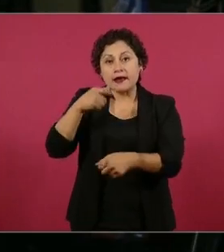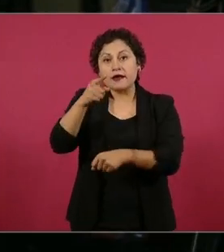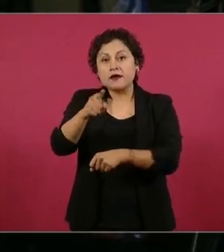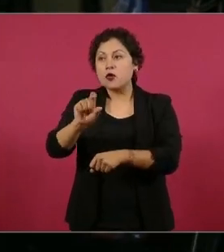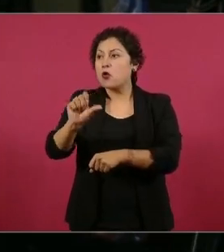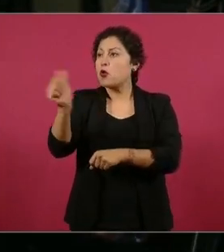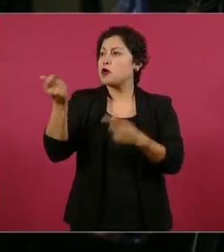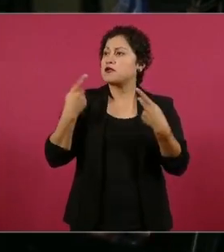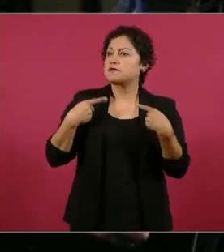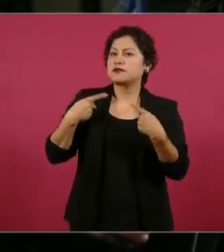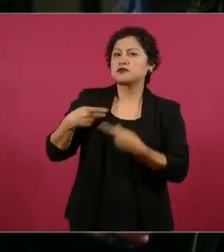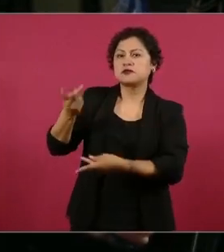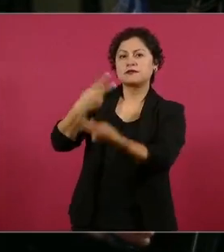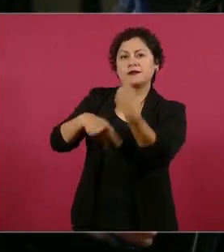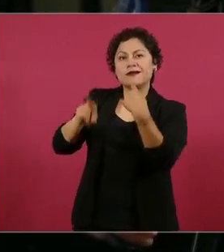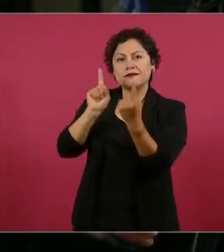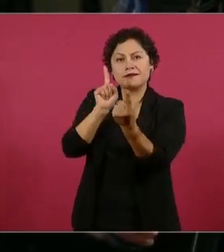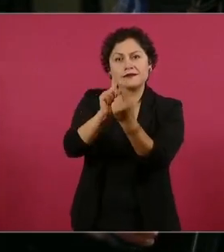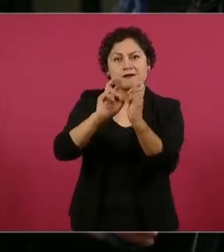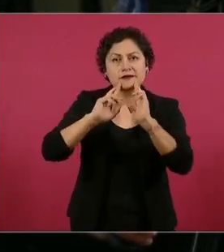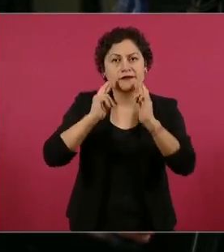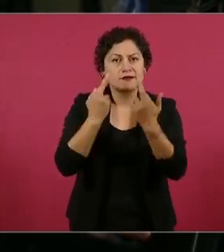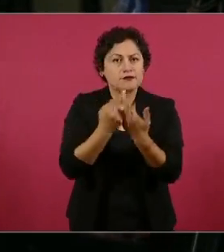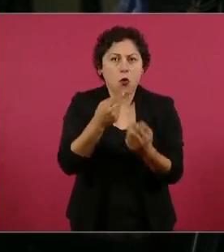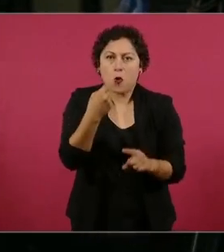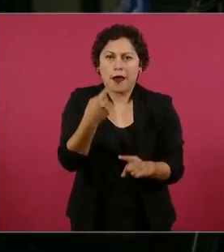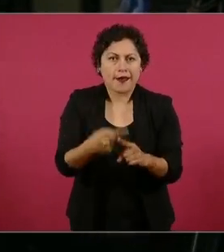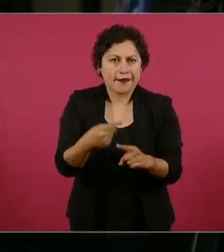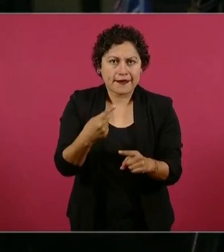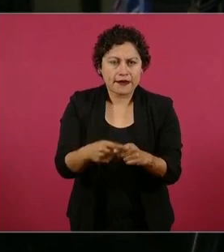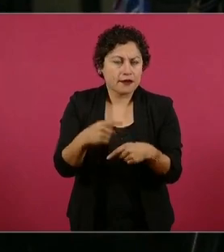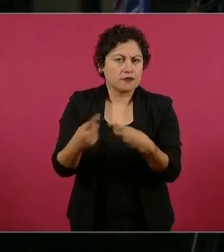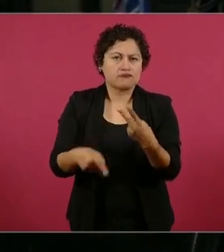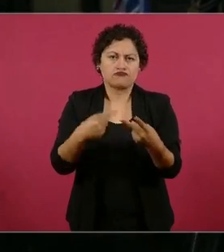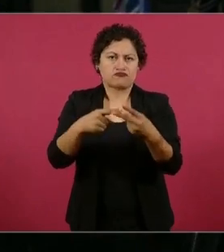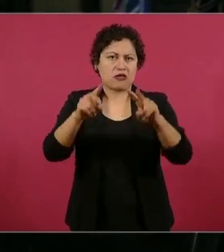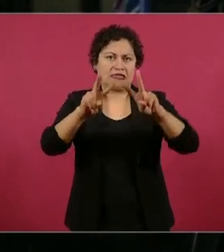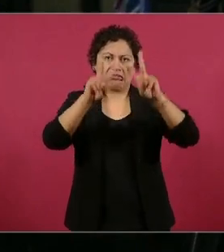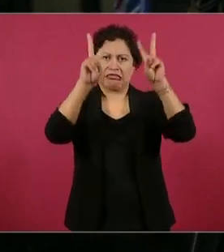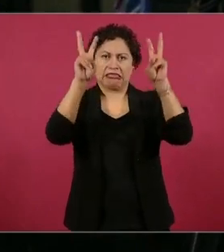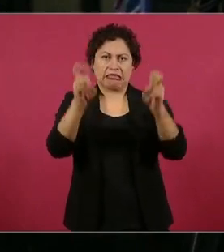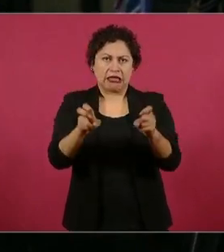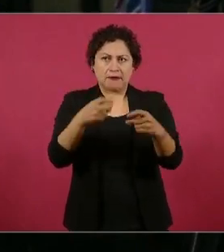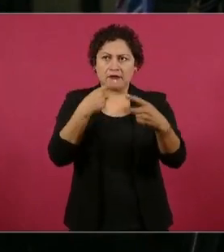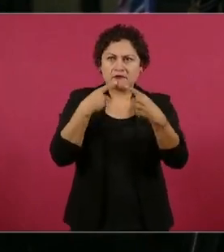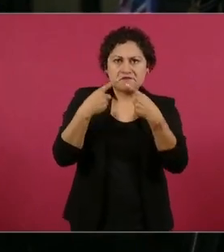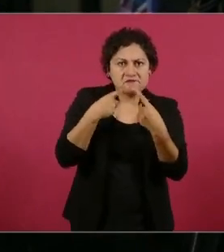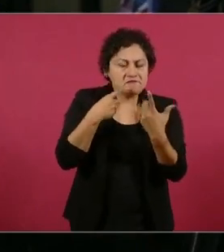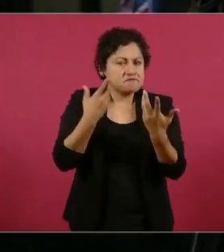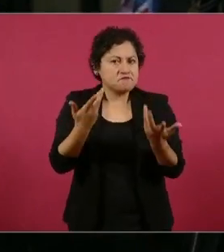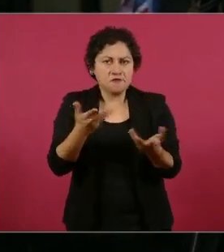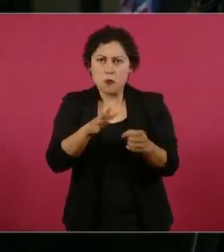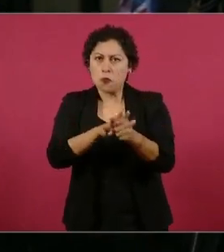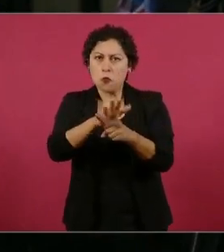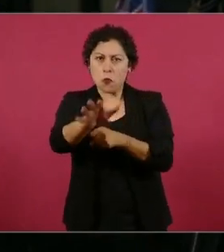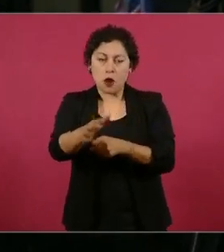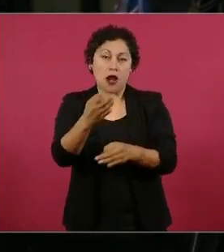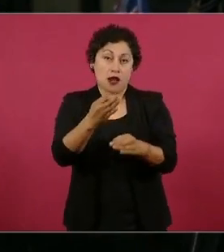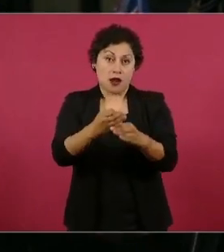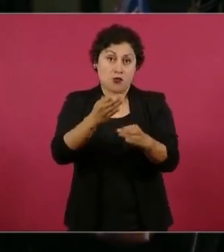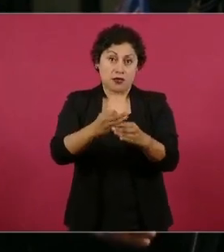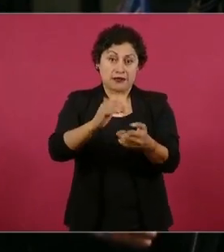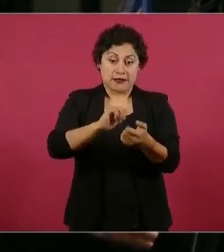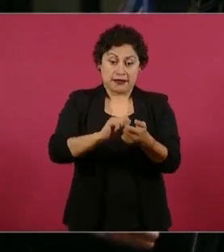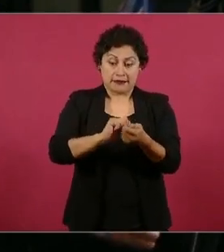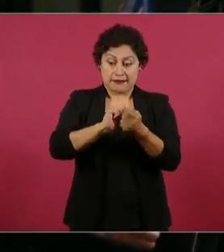¿qué temas van a, hay pendientes? que se tengan que afinar precisamente en esta transición que se viene